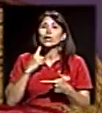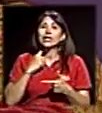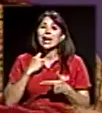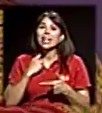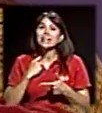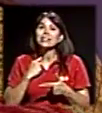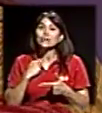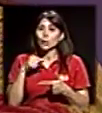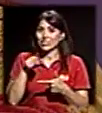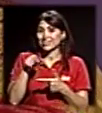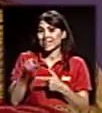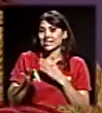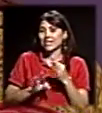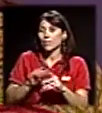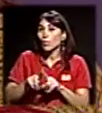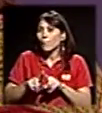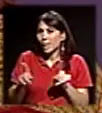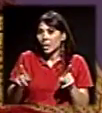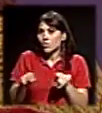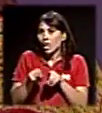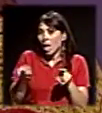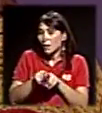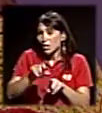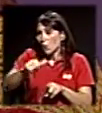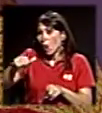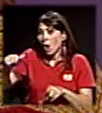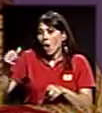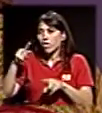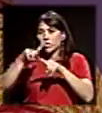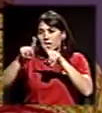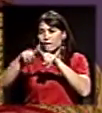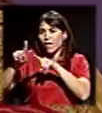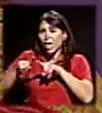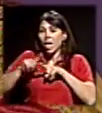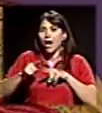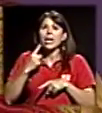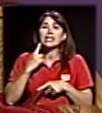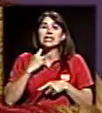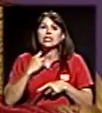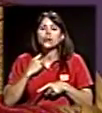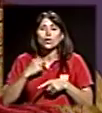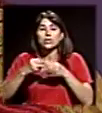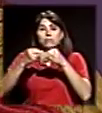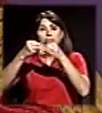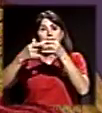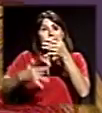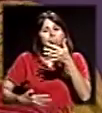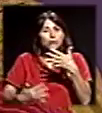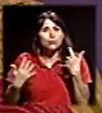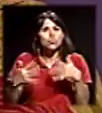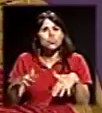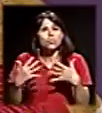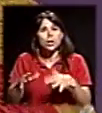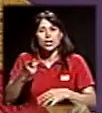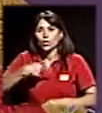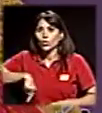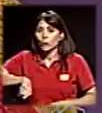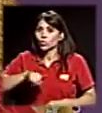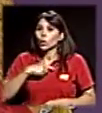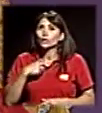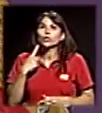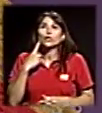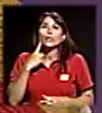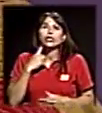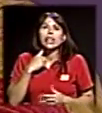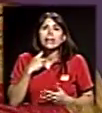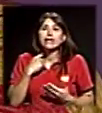ese tipo digamos pero luego tenemos todo ese otro tipo de adicciones que son tantas en nuestra sociedad donde somos adictos al